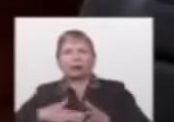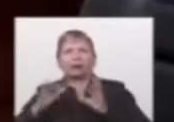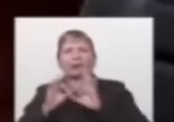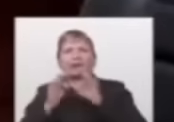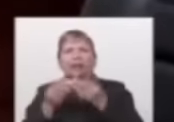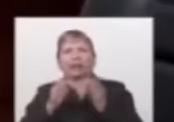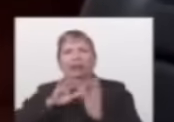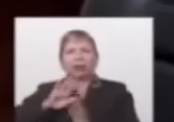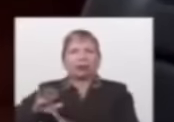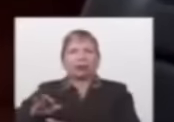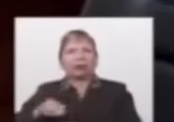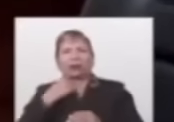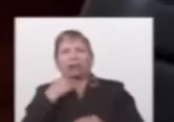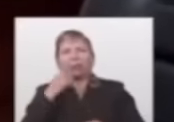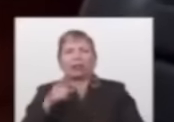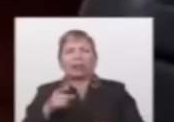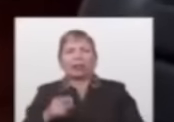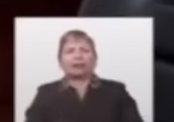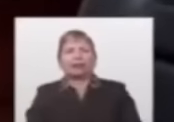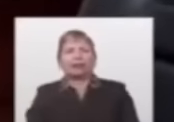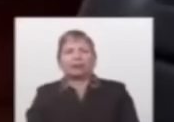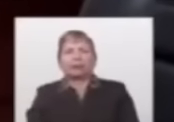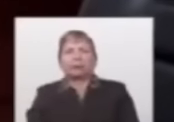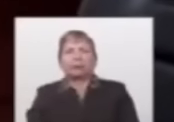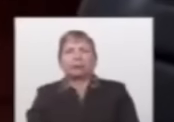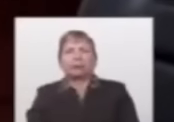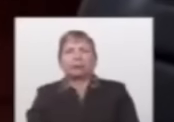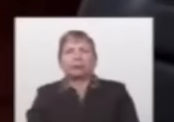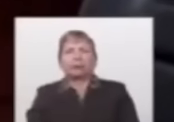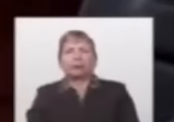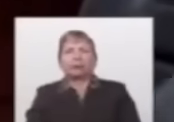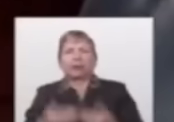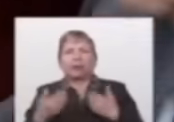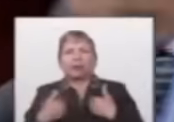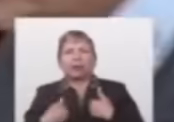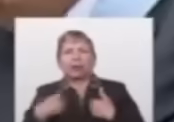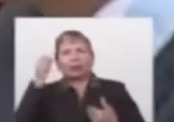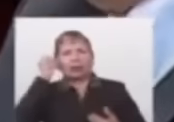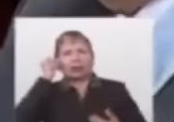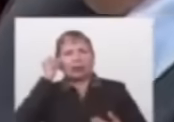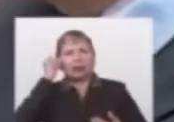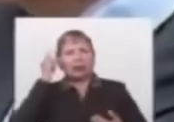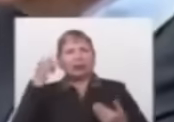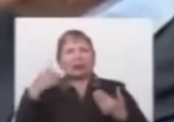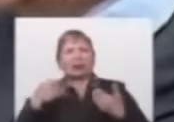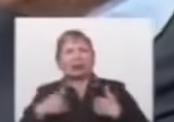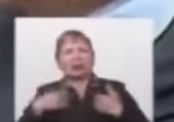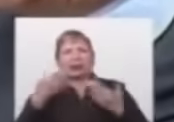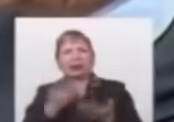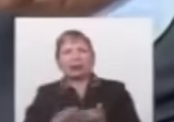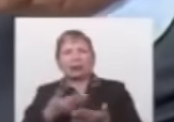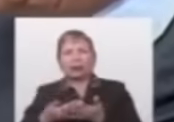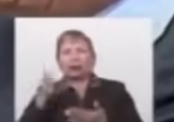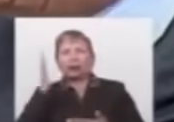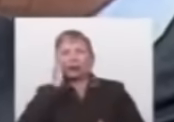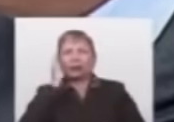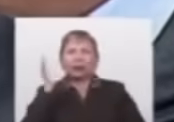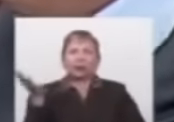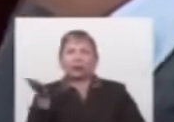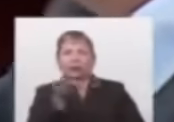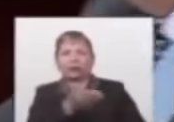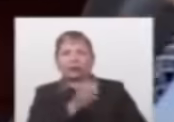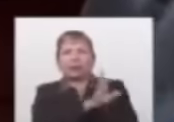lado. Y eso es, lo deben de tener en cuenta, y lo tienen en cuenta y lo saben todos